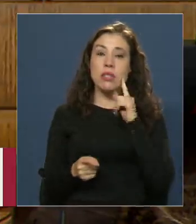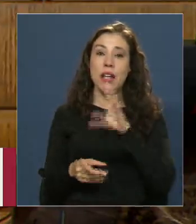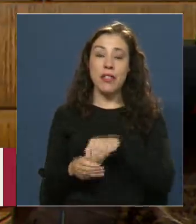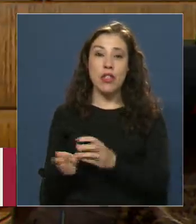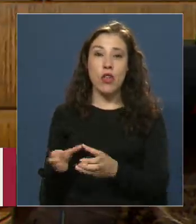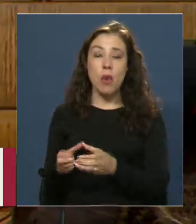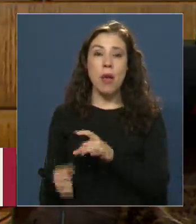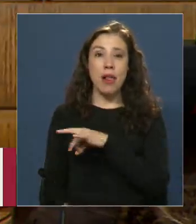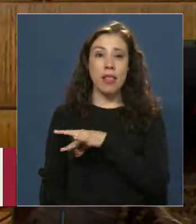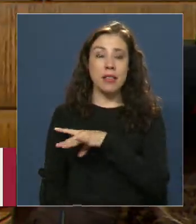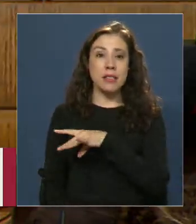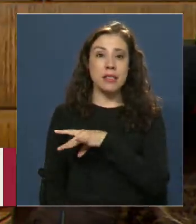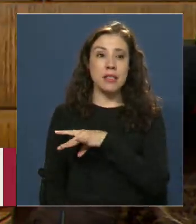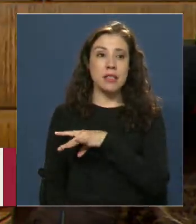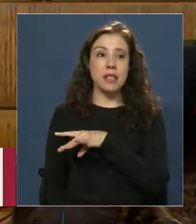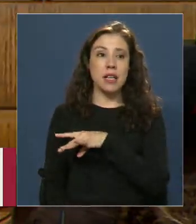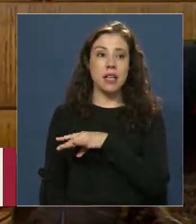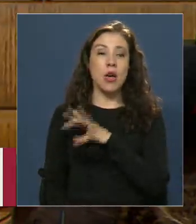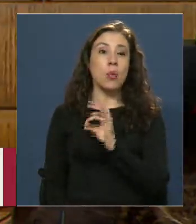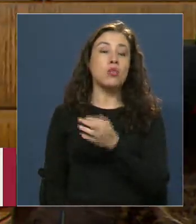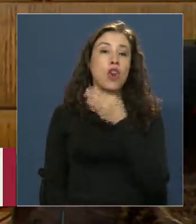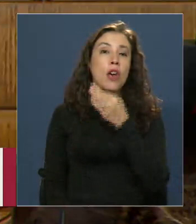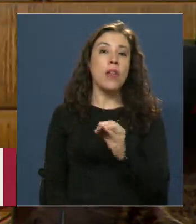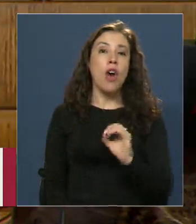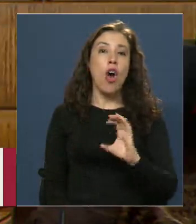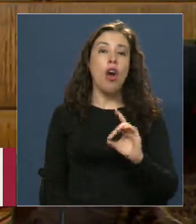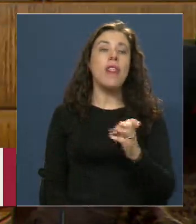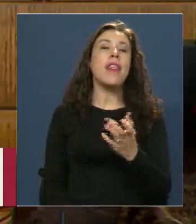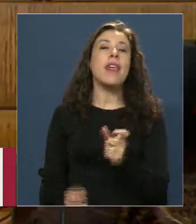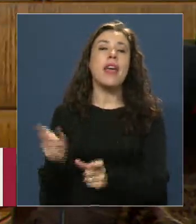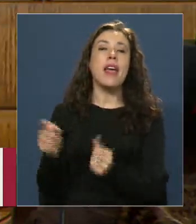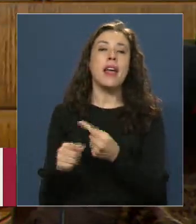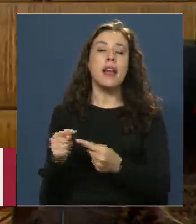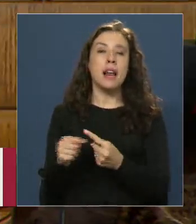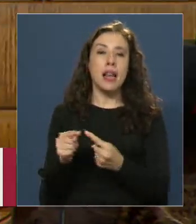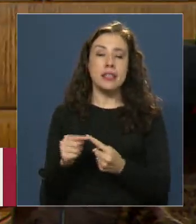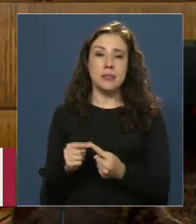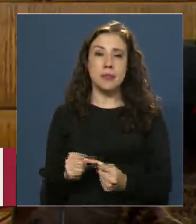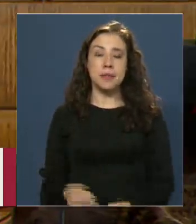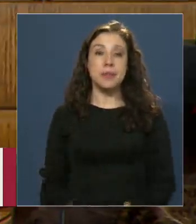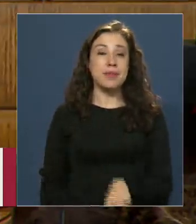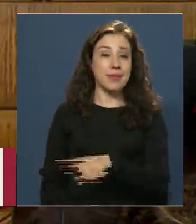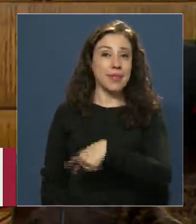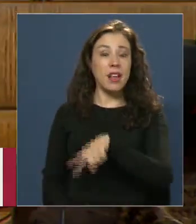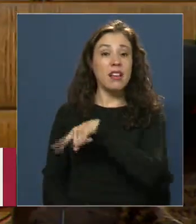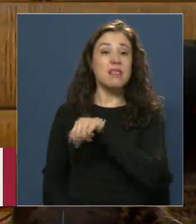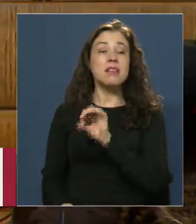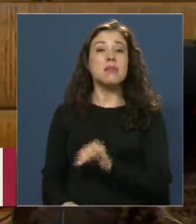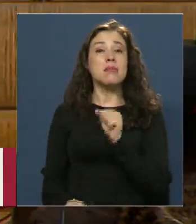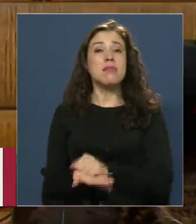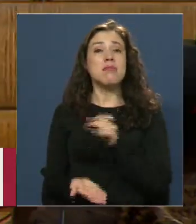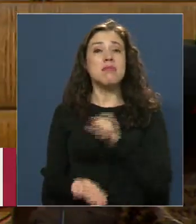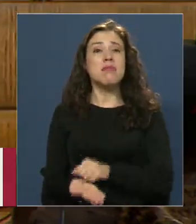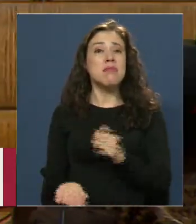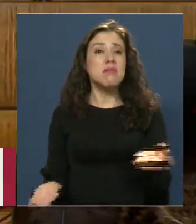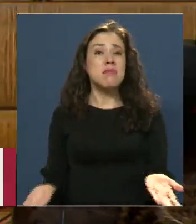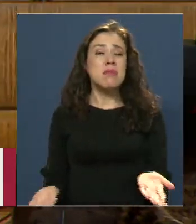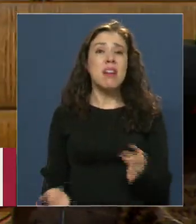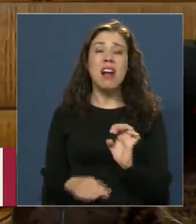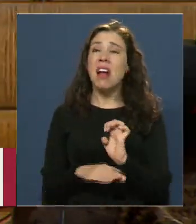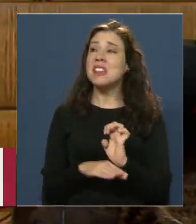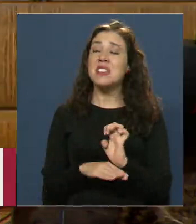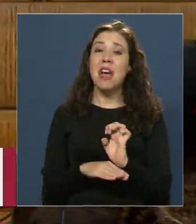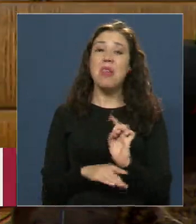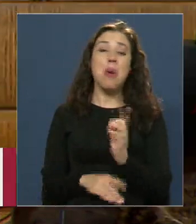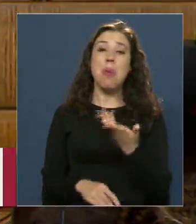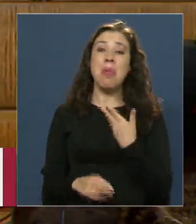de hogares chilenos, de acuerdo justamente a la OECD, de la clase media. Y todos ellos hoy día se quejan. Dicen, bueno, a mí el Estado